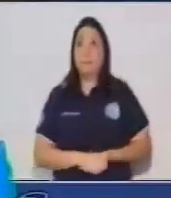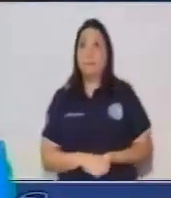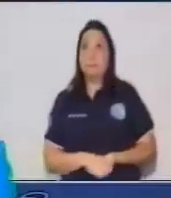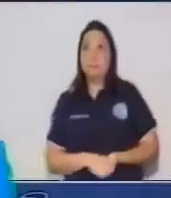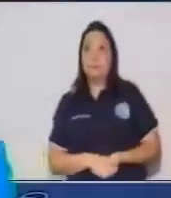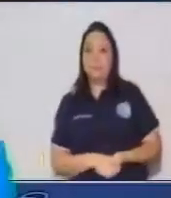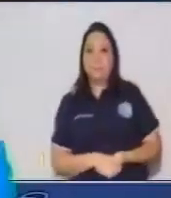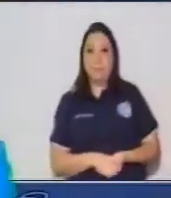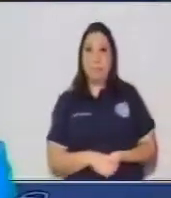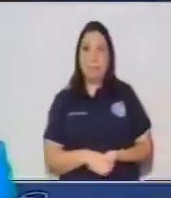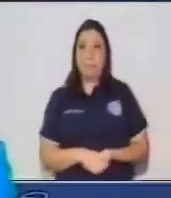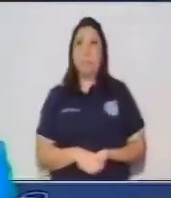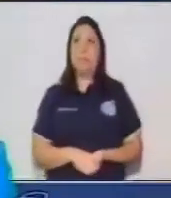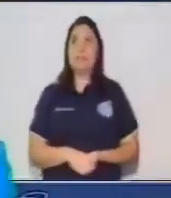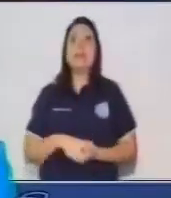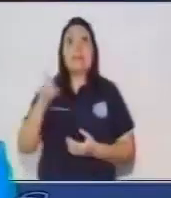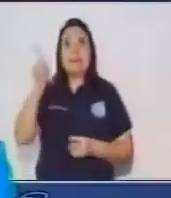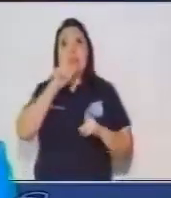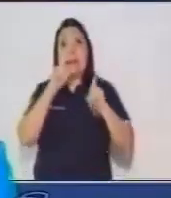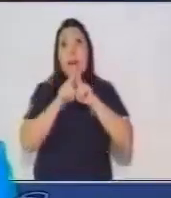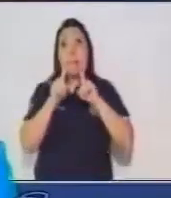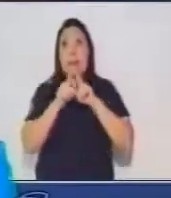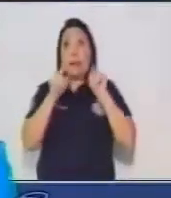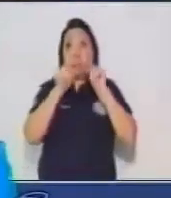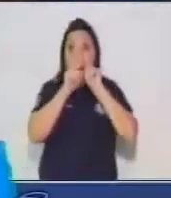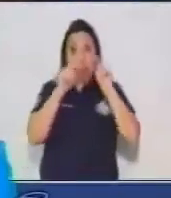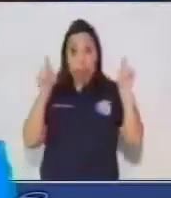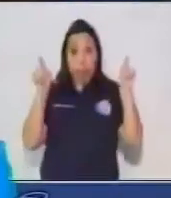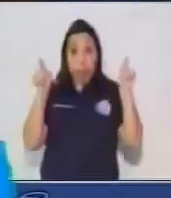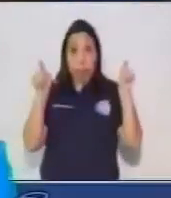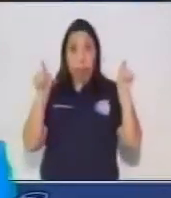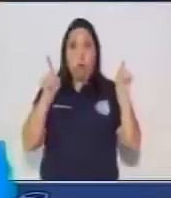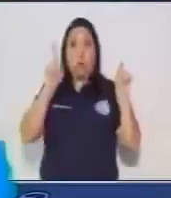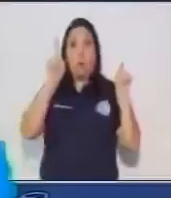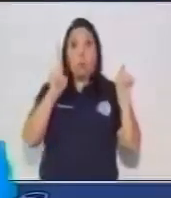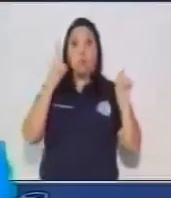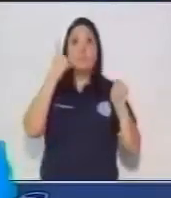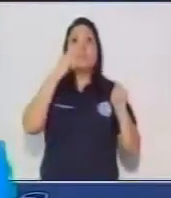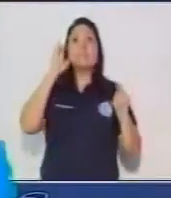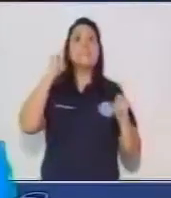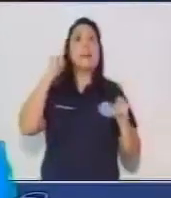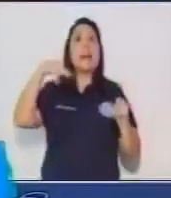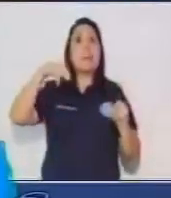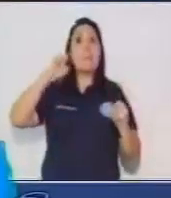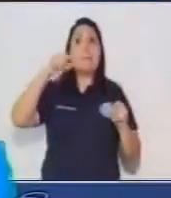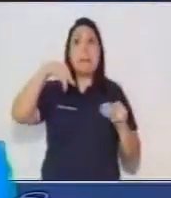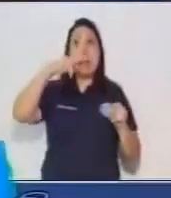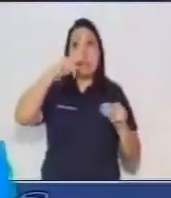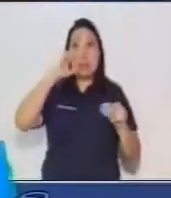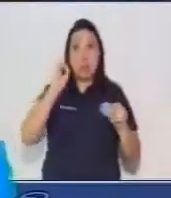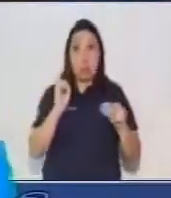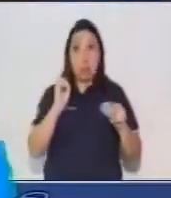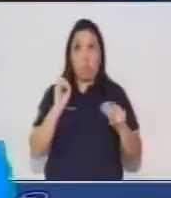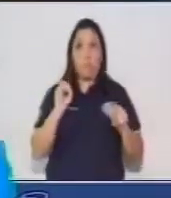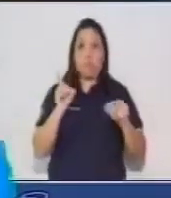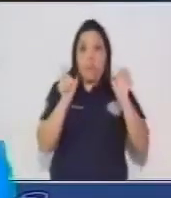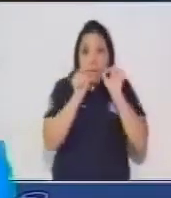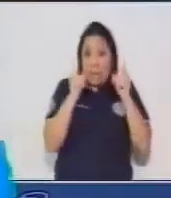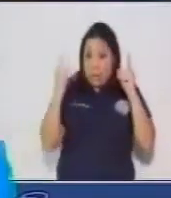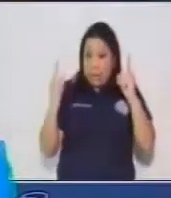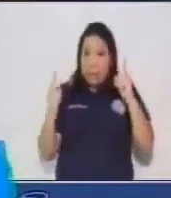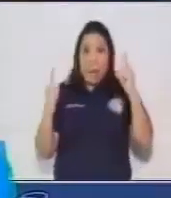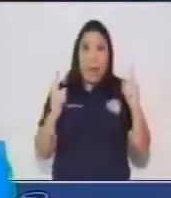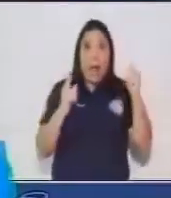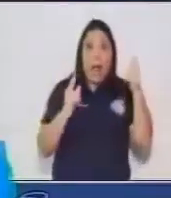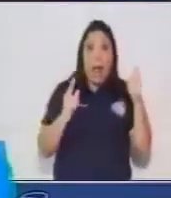dos puntos, y vamos a formar entonces un segmento a la parte delimitada entre los puntos